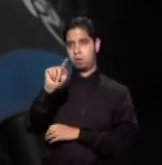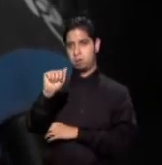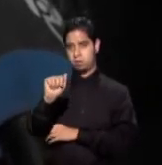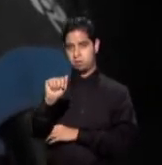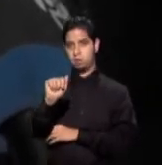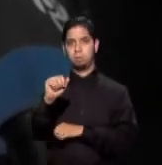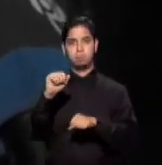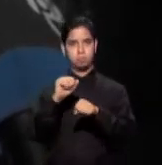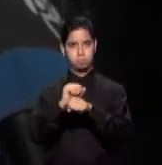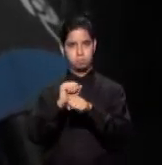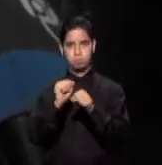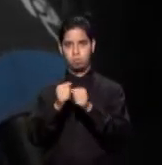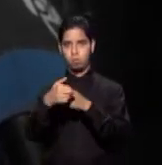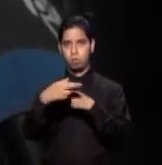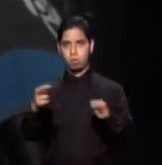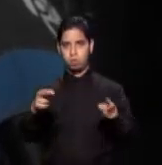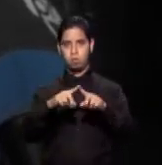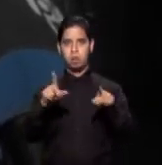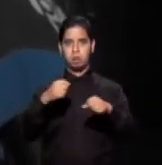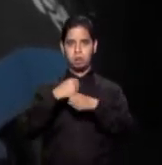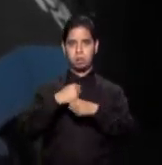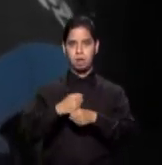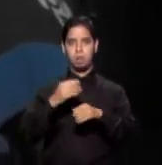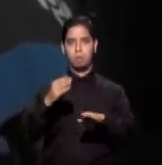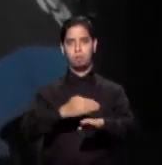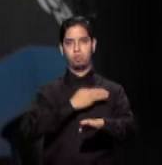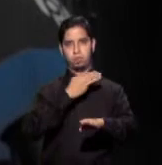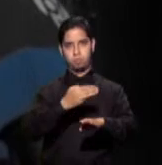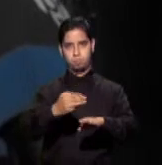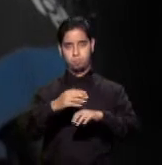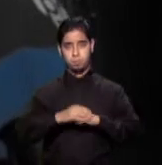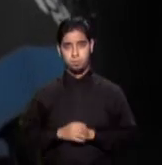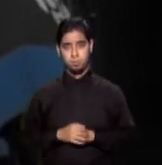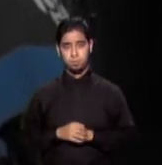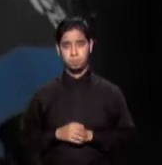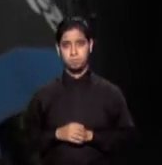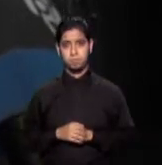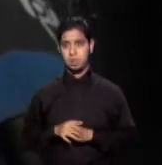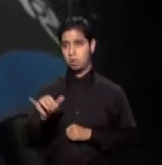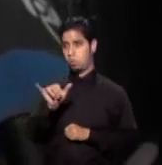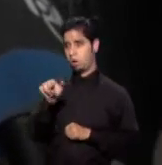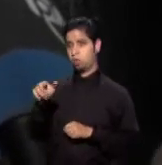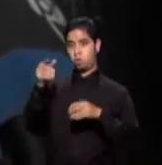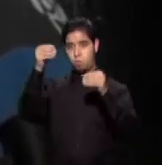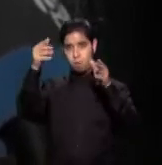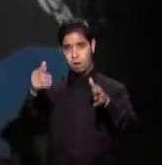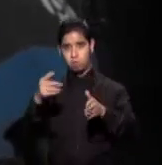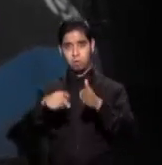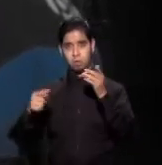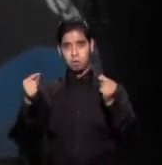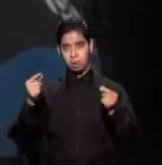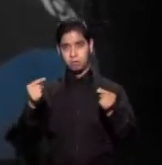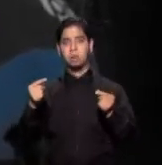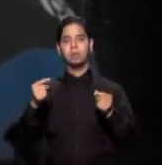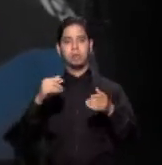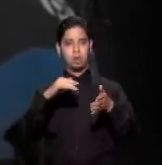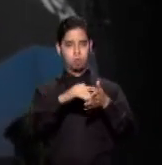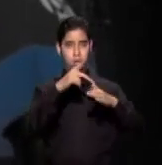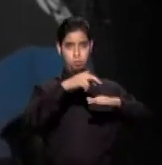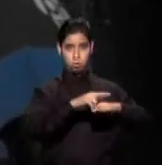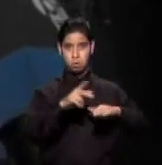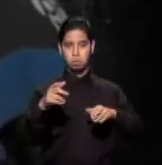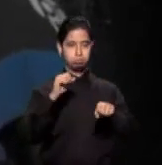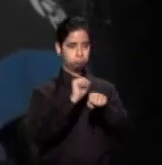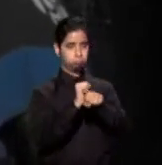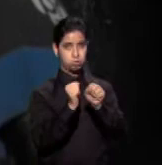creando gran música y estos profesores también van a trabajar con estudiantes en Puerto Rico para